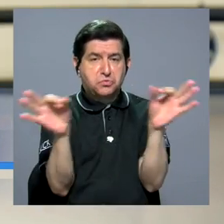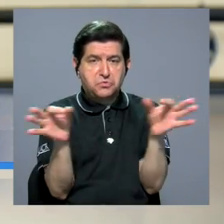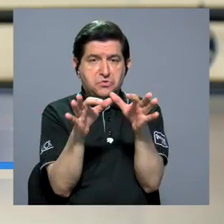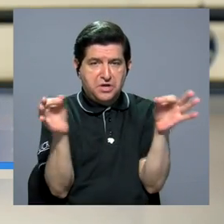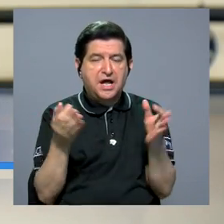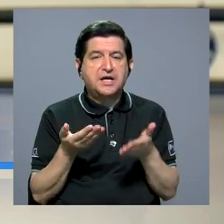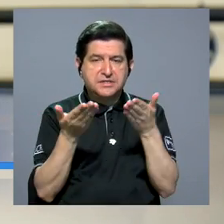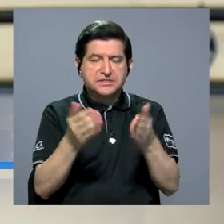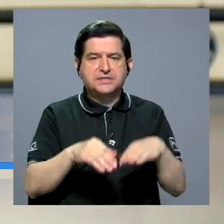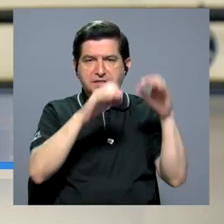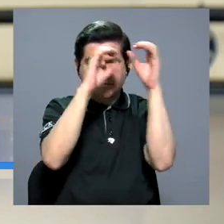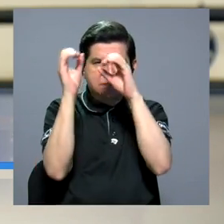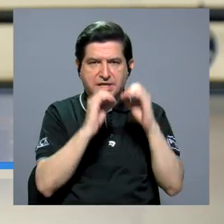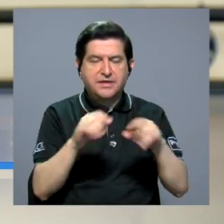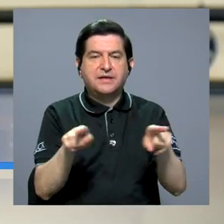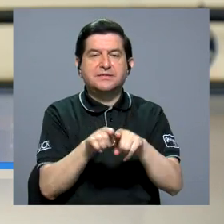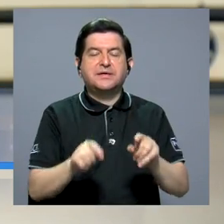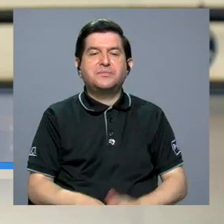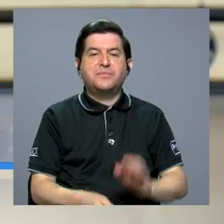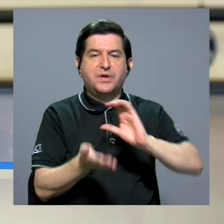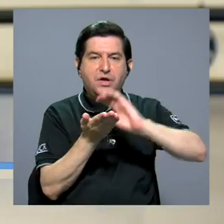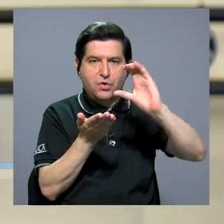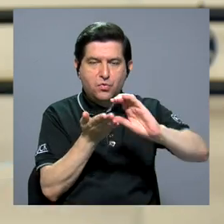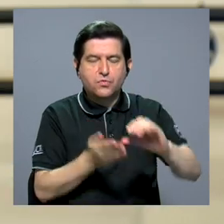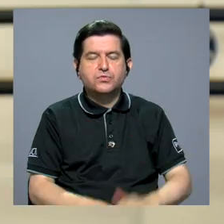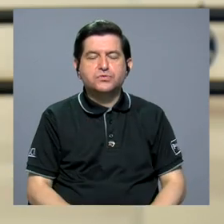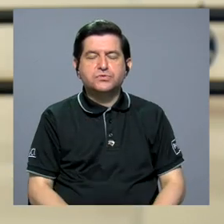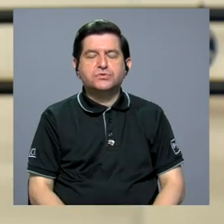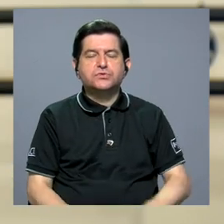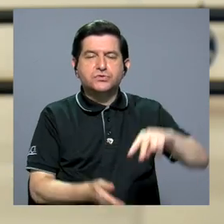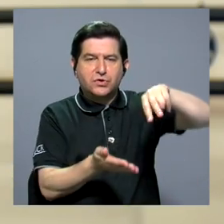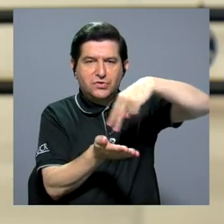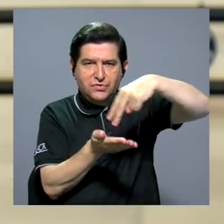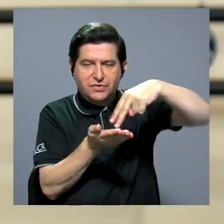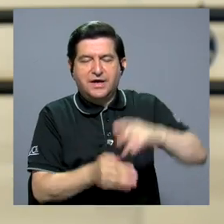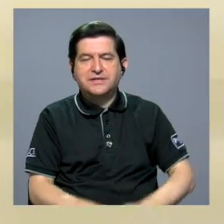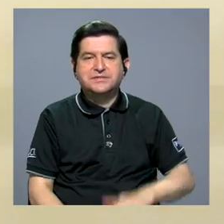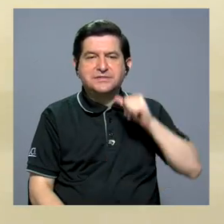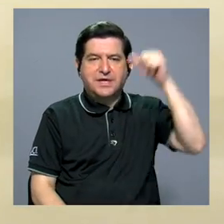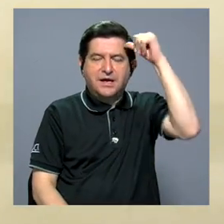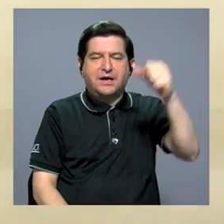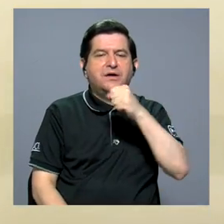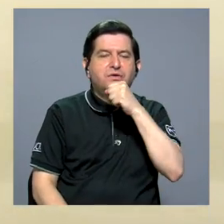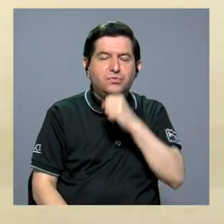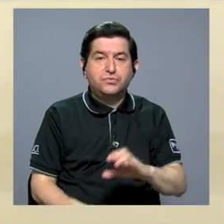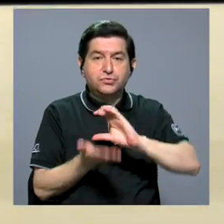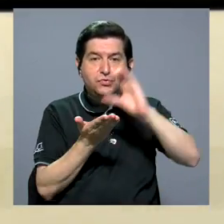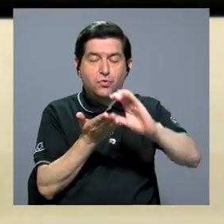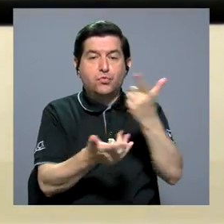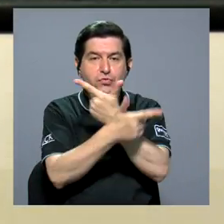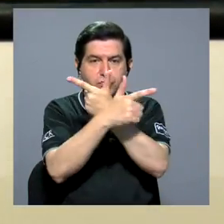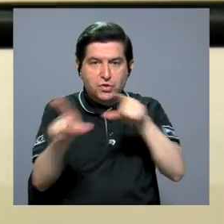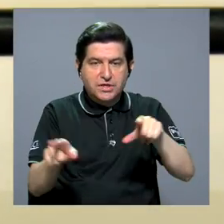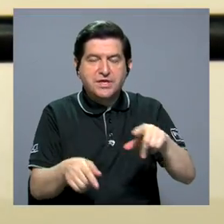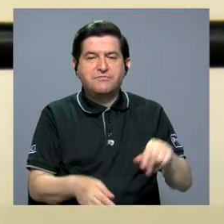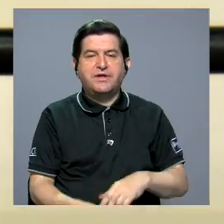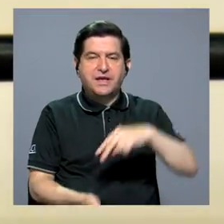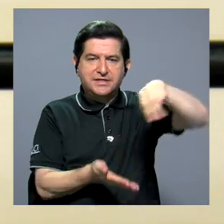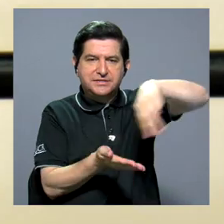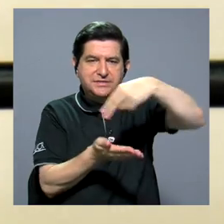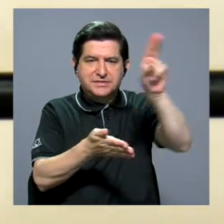curso gratuito que se ofrece por Zoom, tenemos un curso de danza para gente adulta mayor. Los cursos libres de